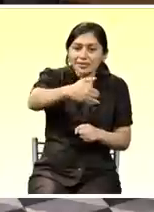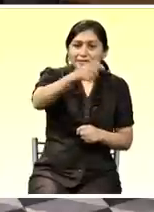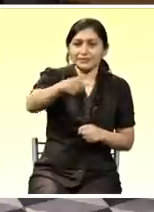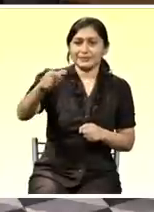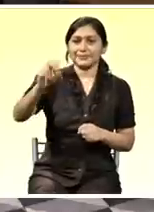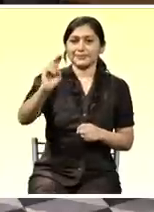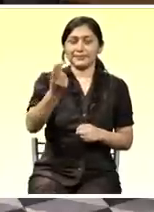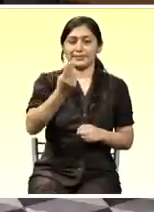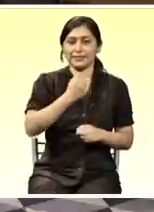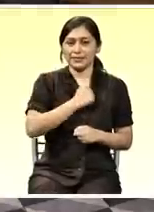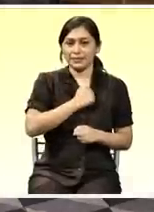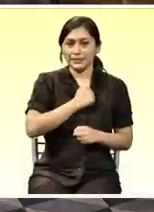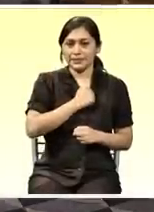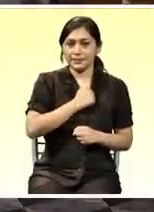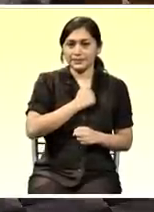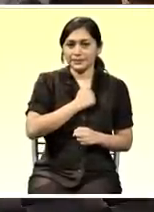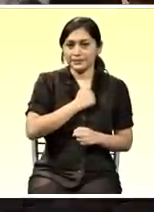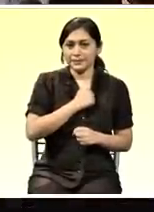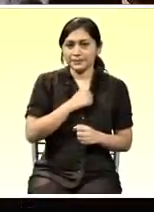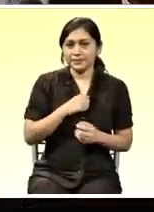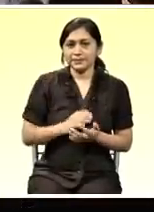nuestra muerte. Amén.